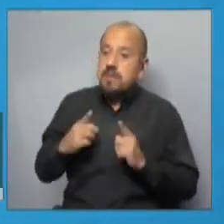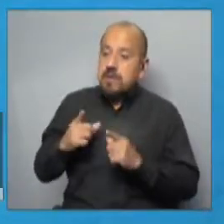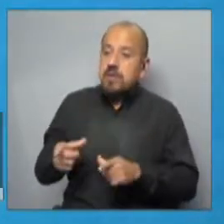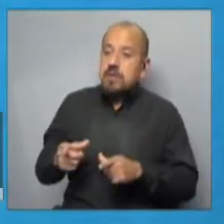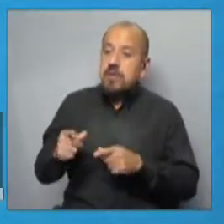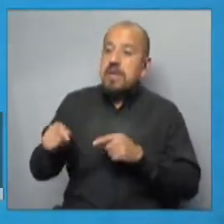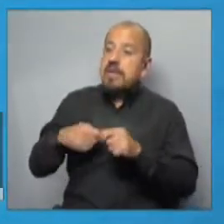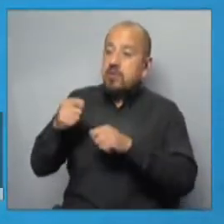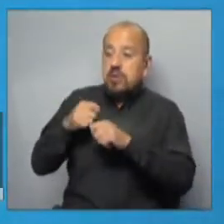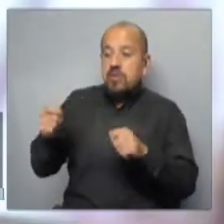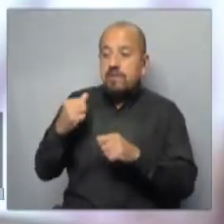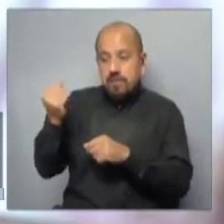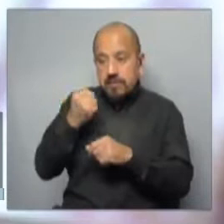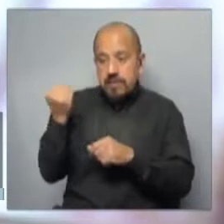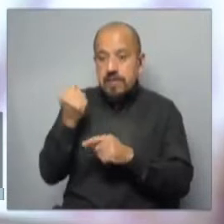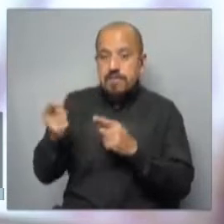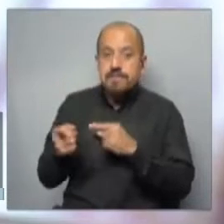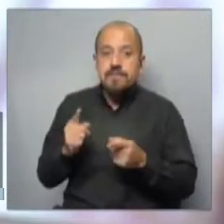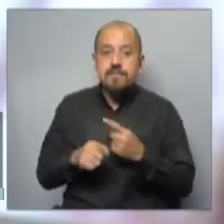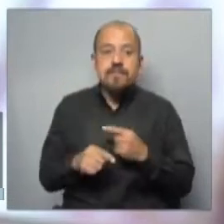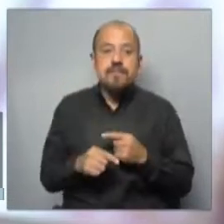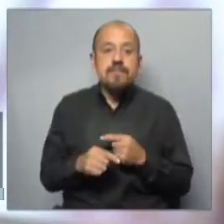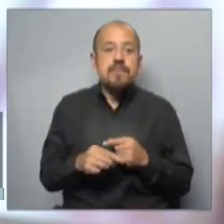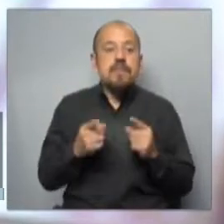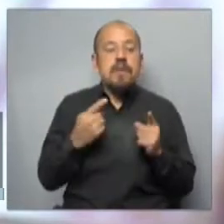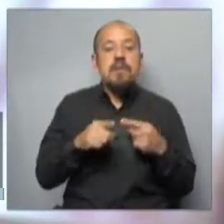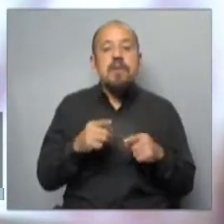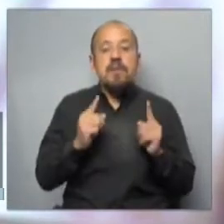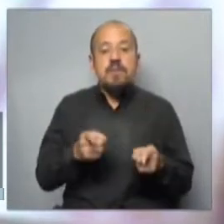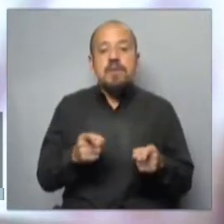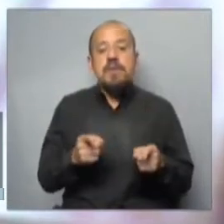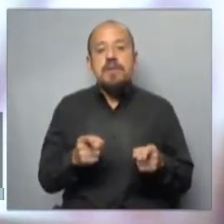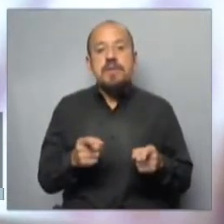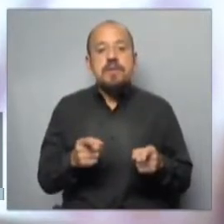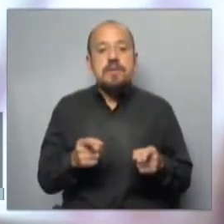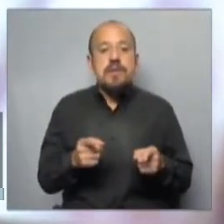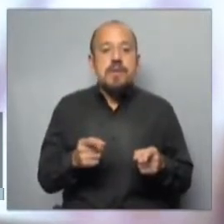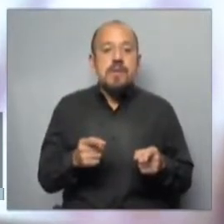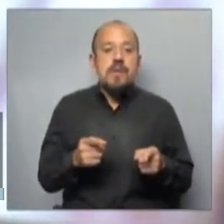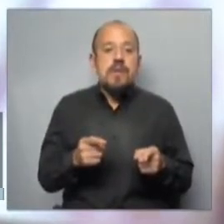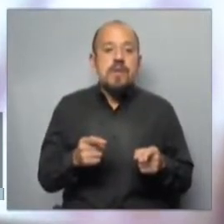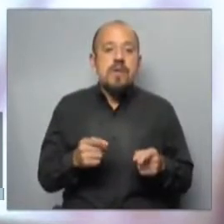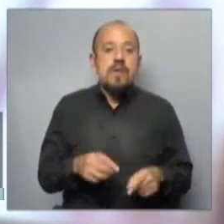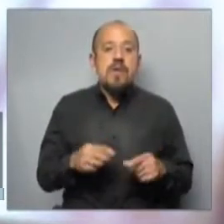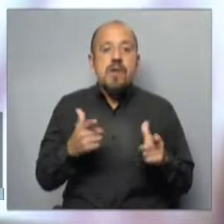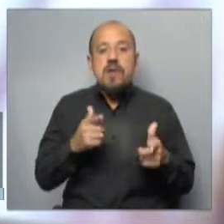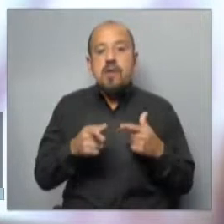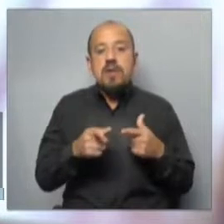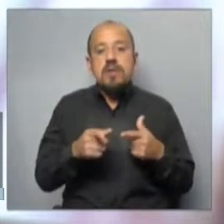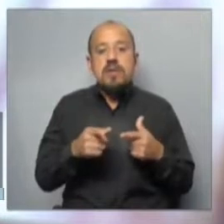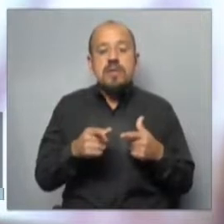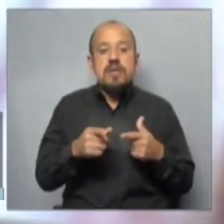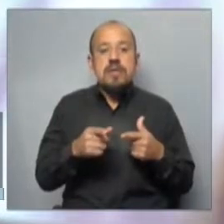claro el diagnóstico precoz es clave pero también es que no hace exceso de medicación